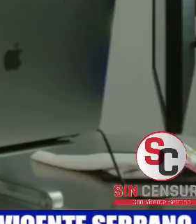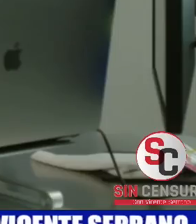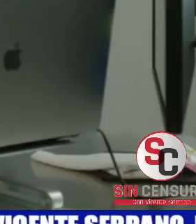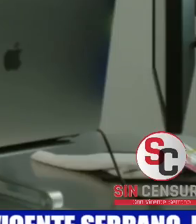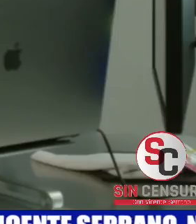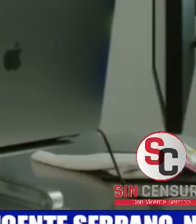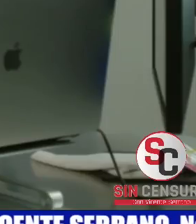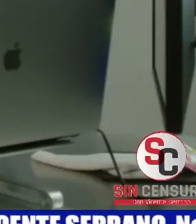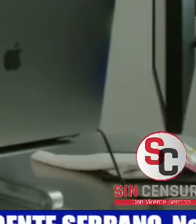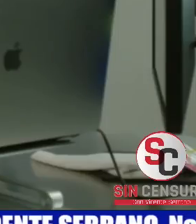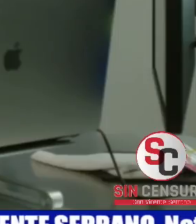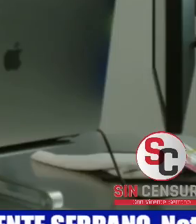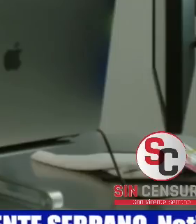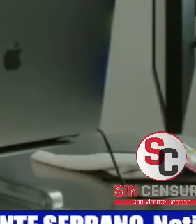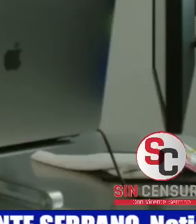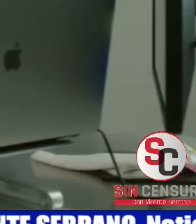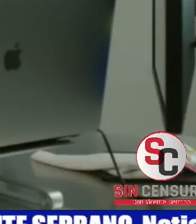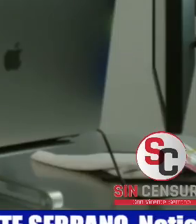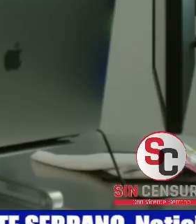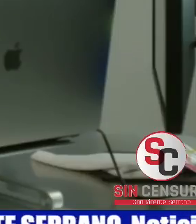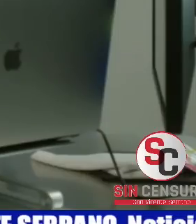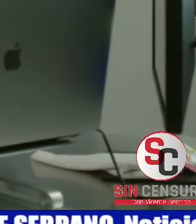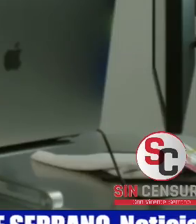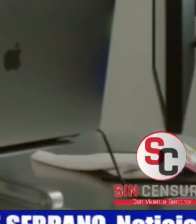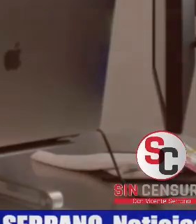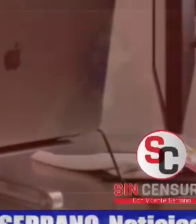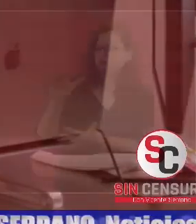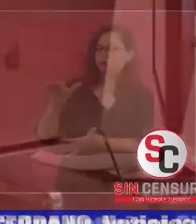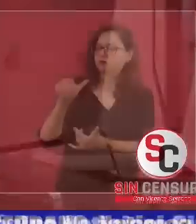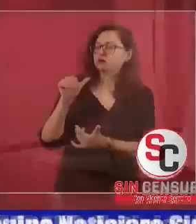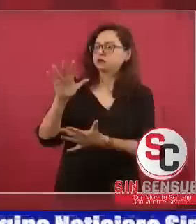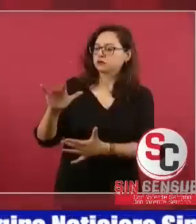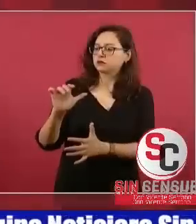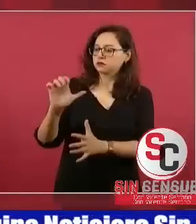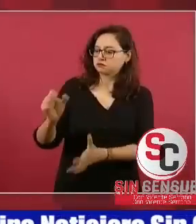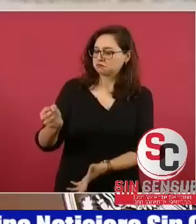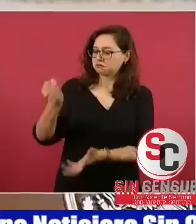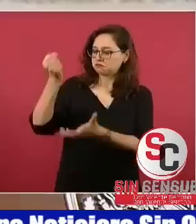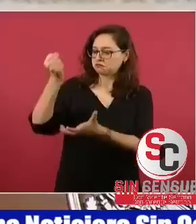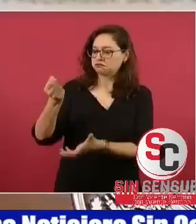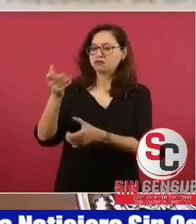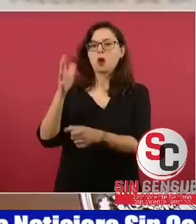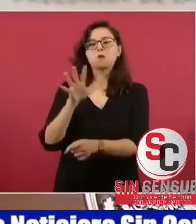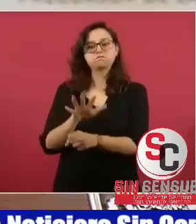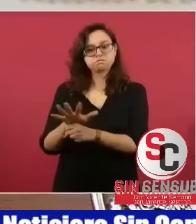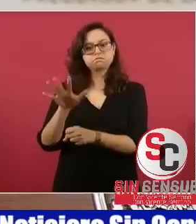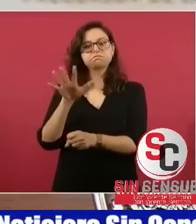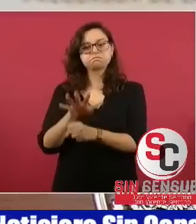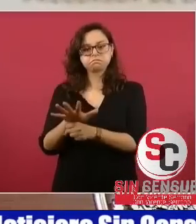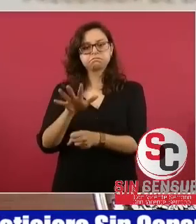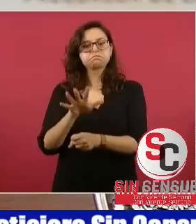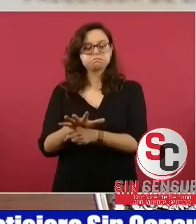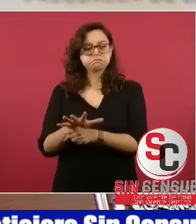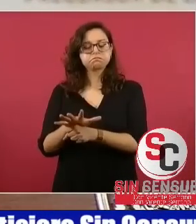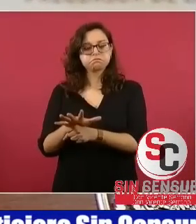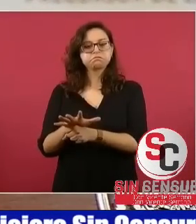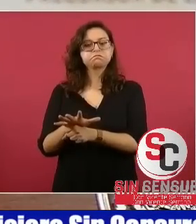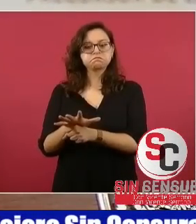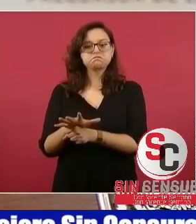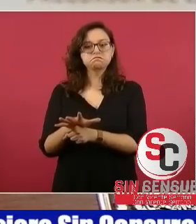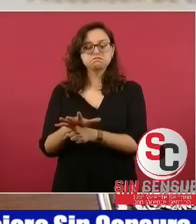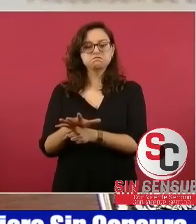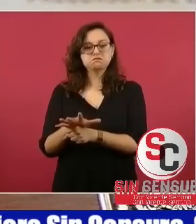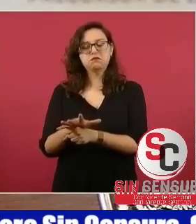Realmente México estaría todavía con muchos desafíos. Tenemos una gran cantidad